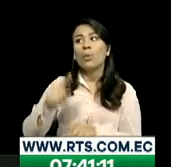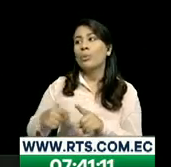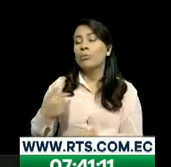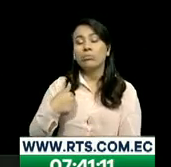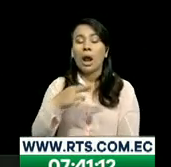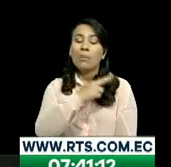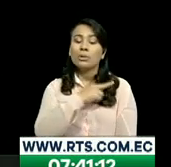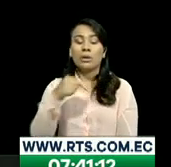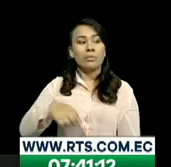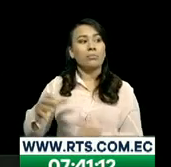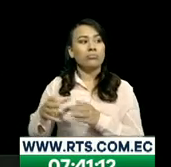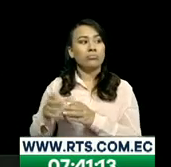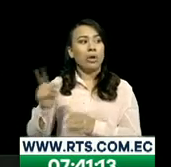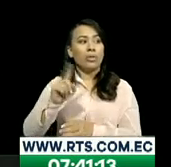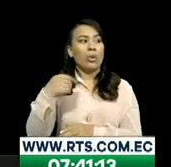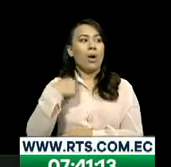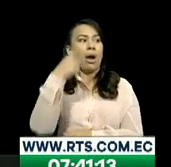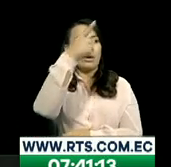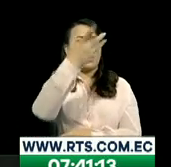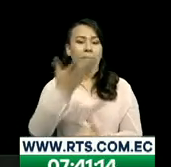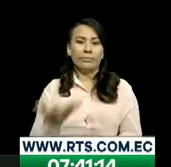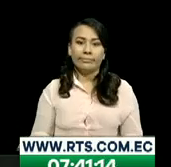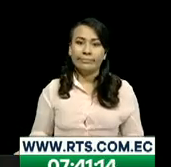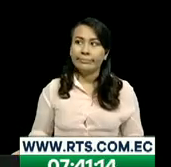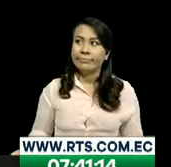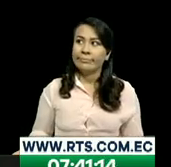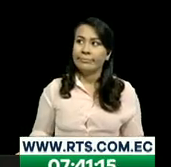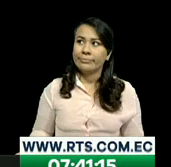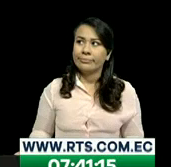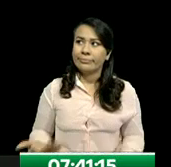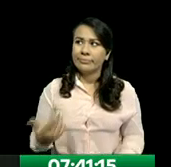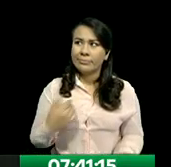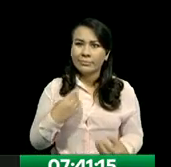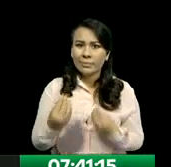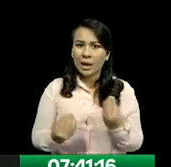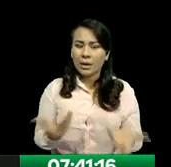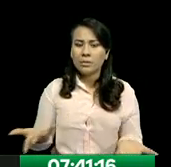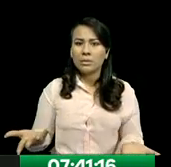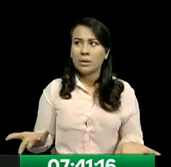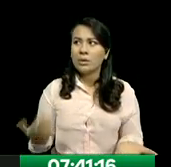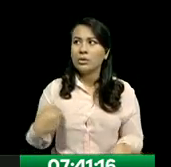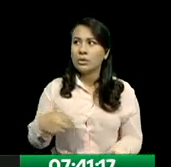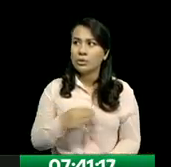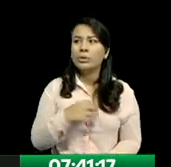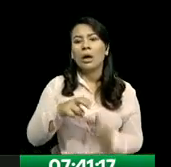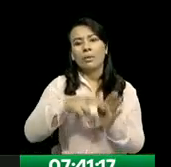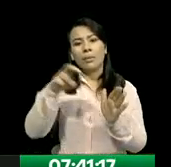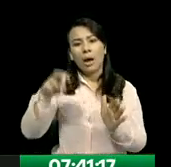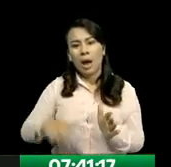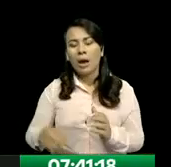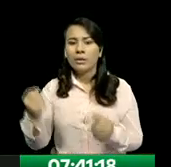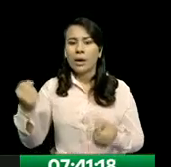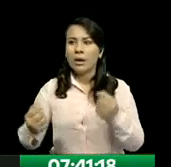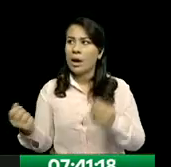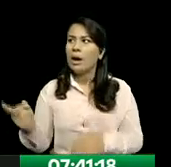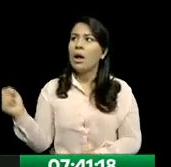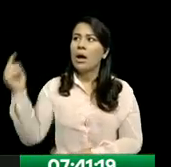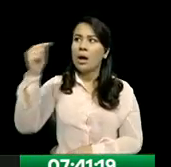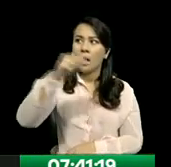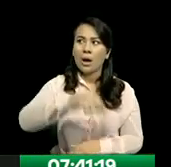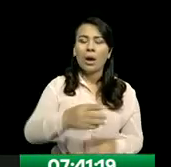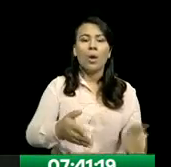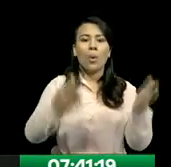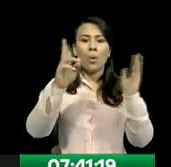ellos no deben hacer eso. Ya, ¿qué más van a hacer? Nos tocó bajarnos del carro y volver acá a la UPS